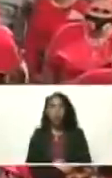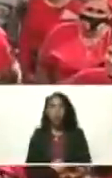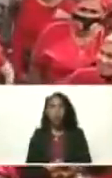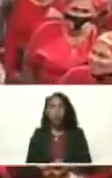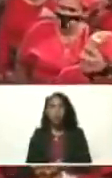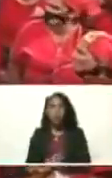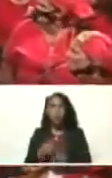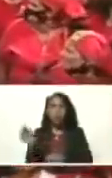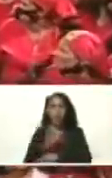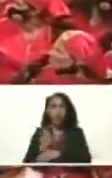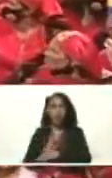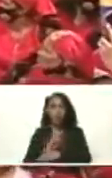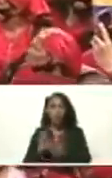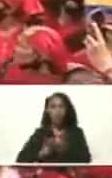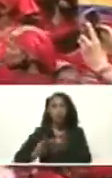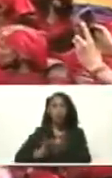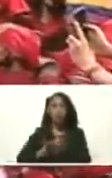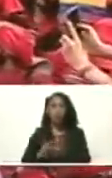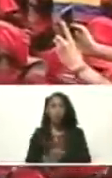Acelerar la recuperación.